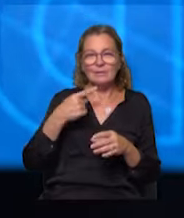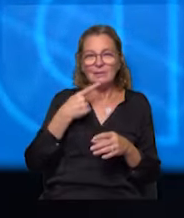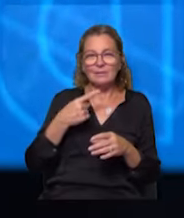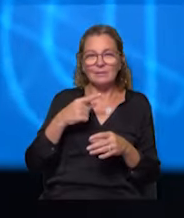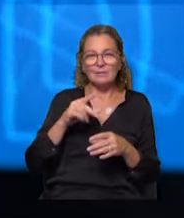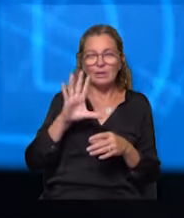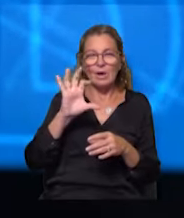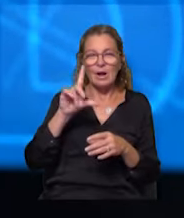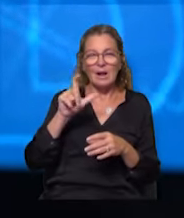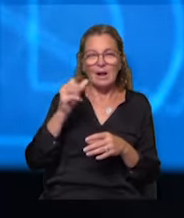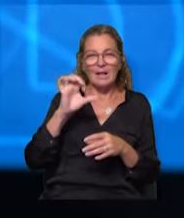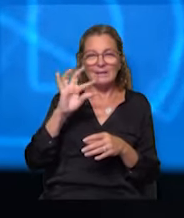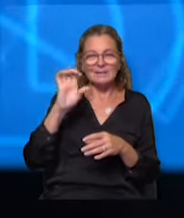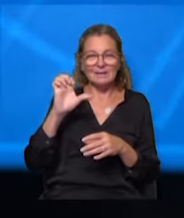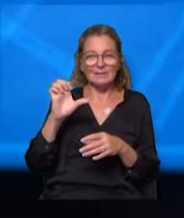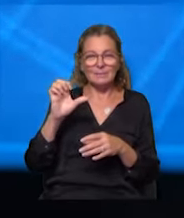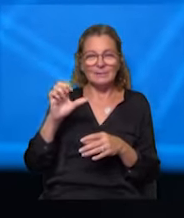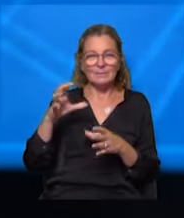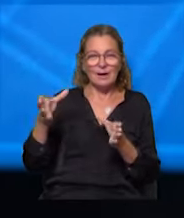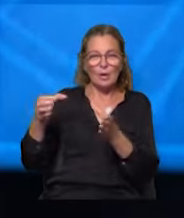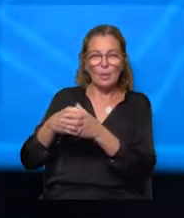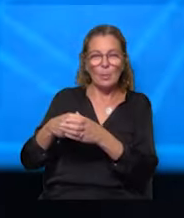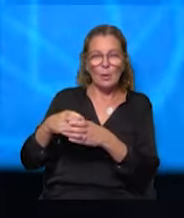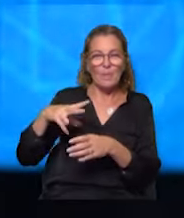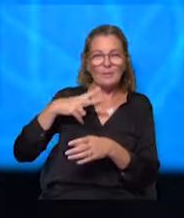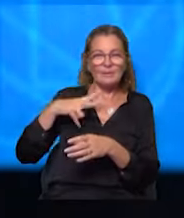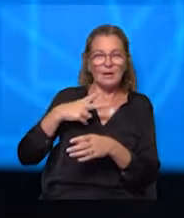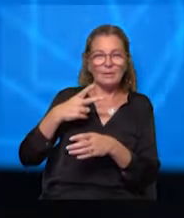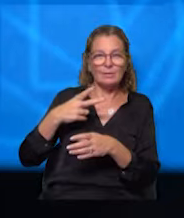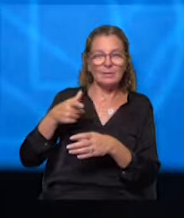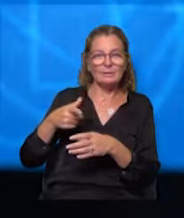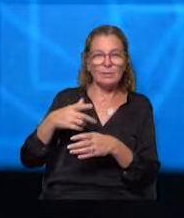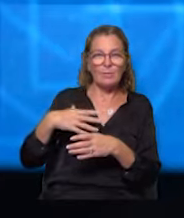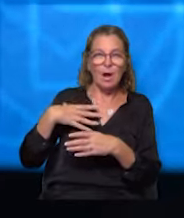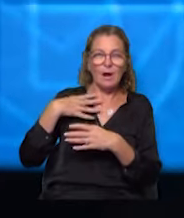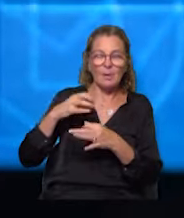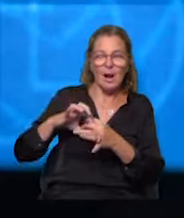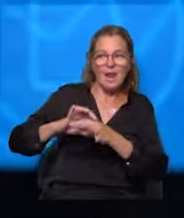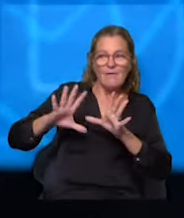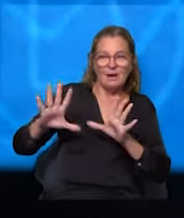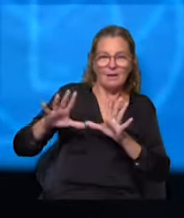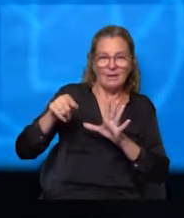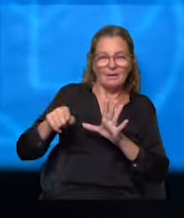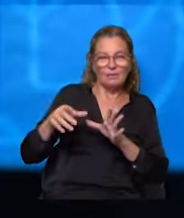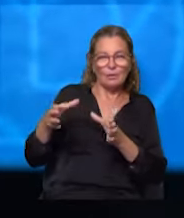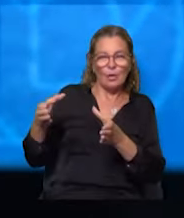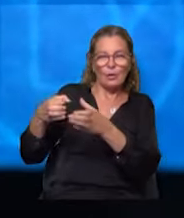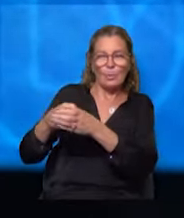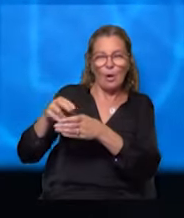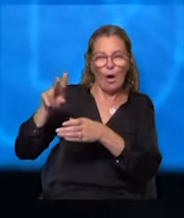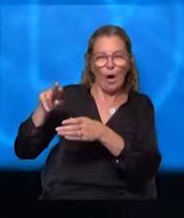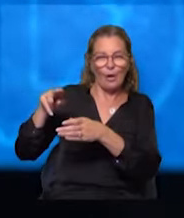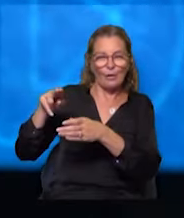lastre para el sector privado que era una carga para los maya oro y había que liberar de esa carga a los maya